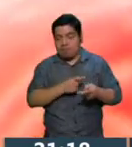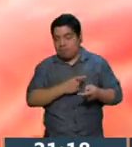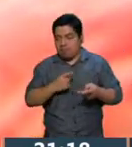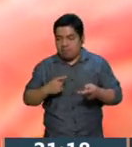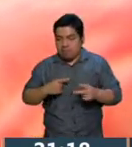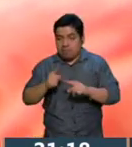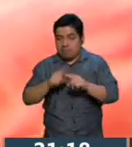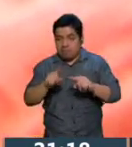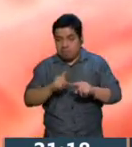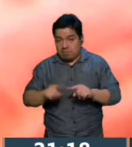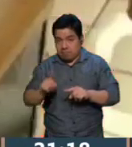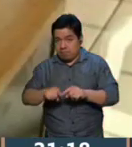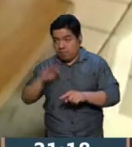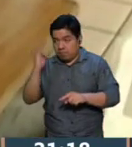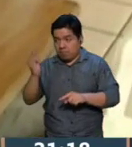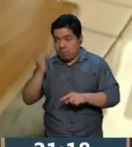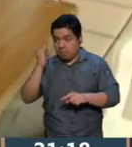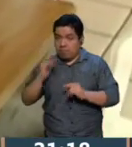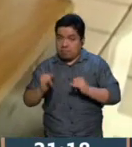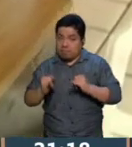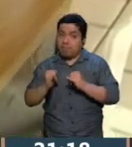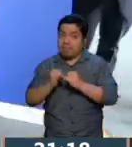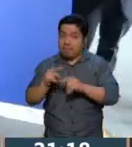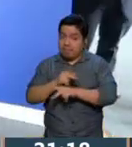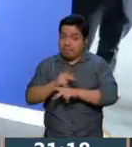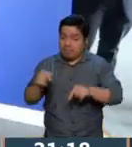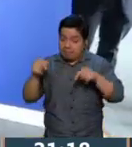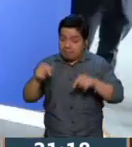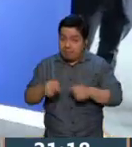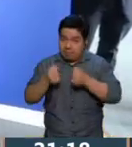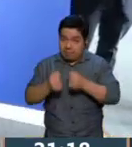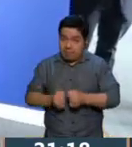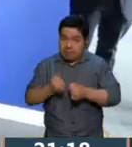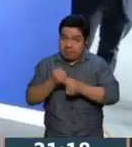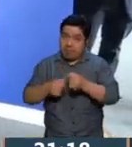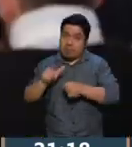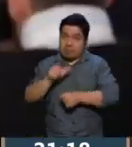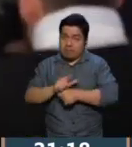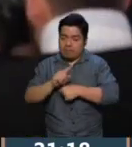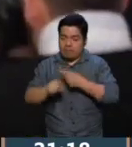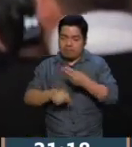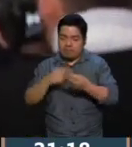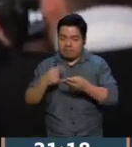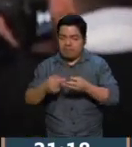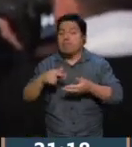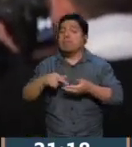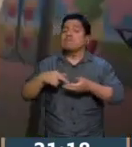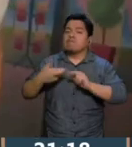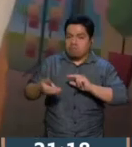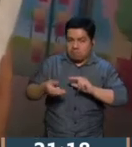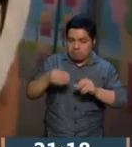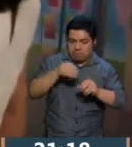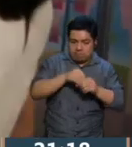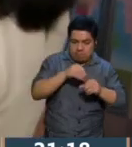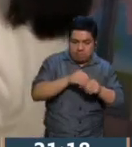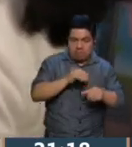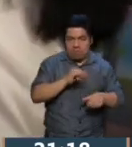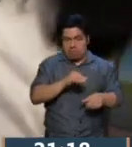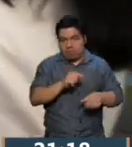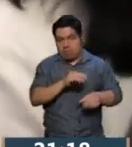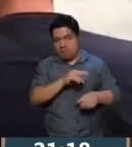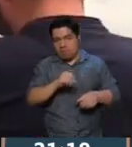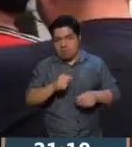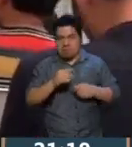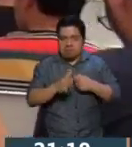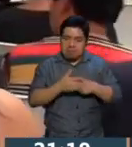entidades federativas tienen con las instituciones federales de seguridad social, los recursos de las subcuentas inactivas de retiro por